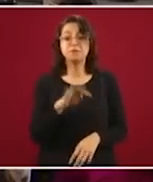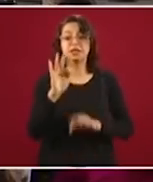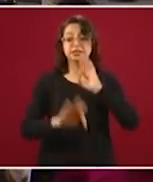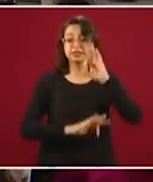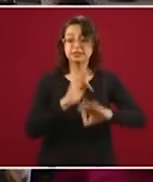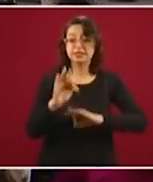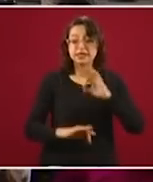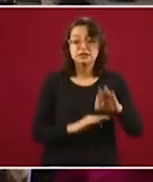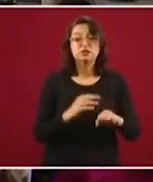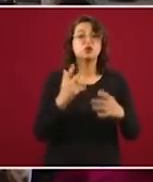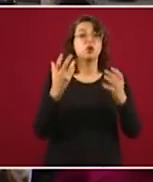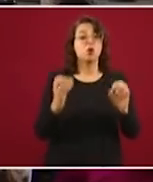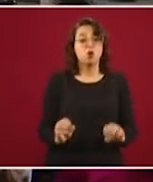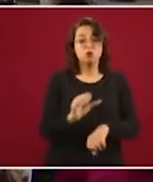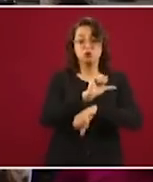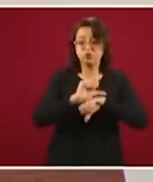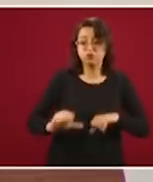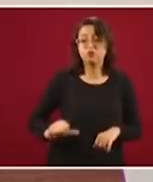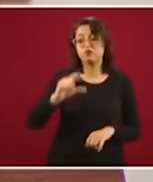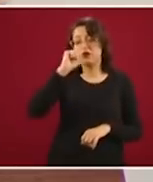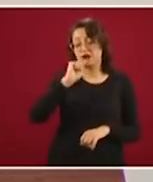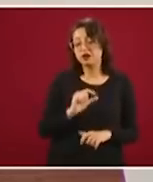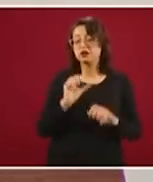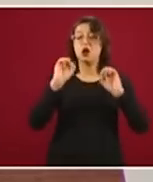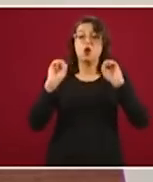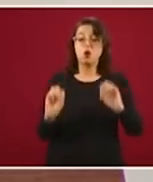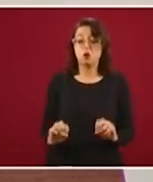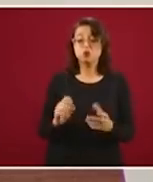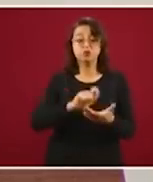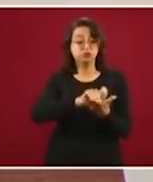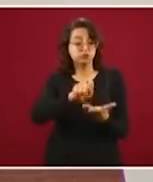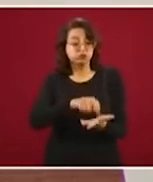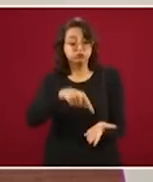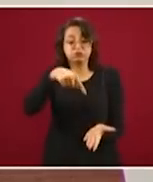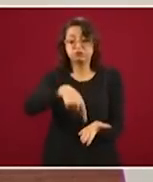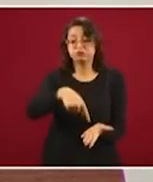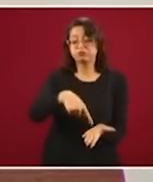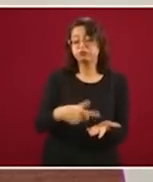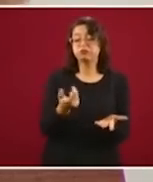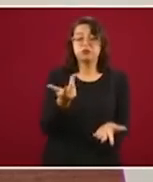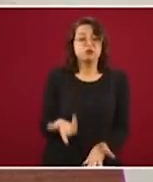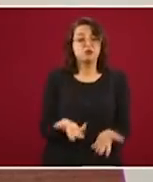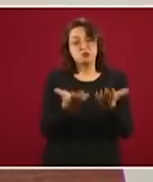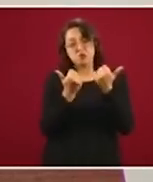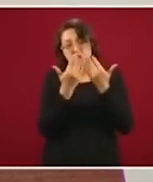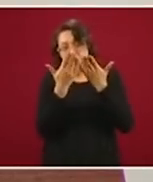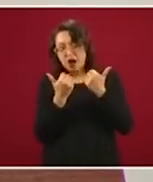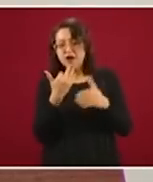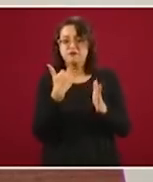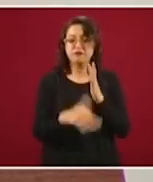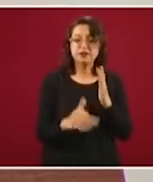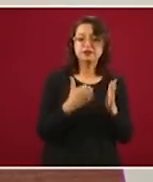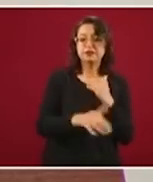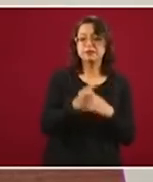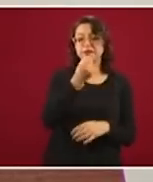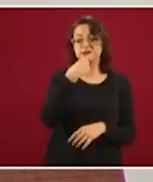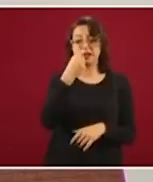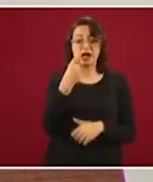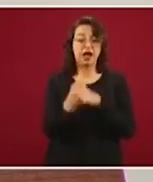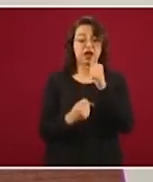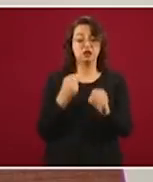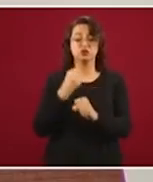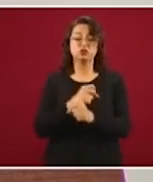un diferimiento de una cirugía o también una receta que no se proveyó. Al